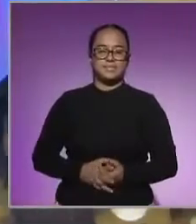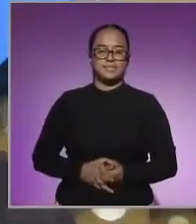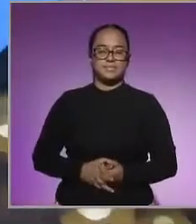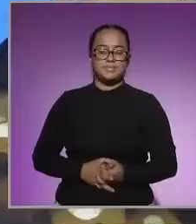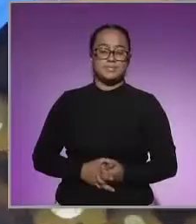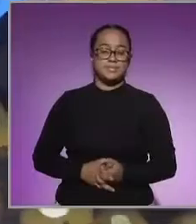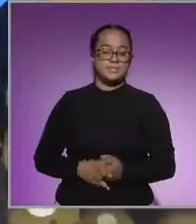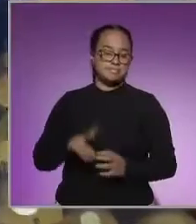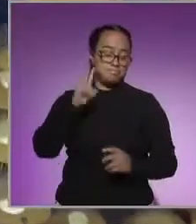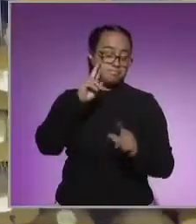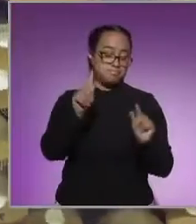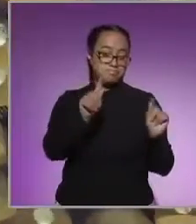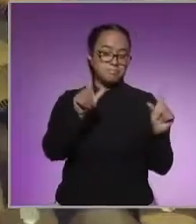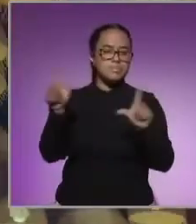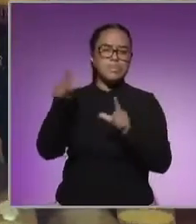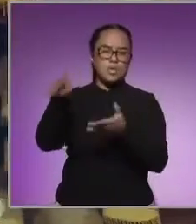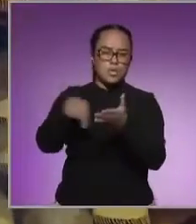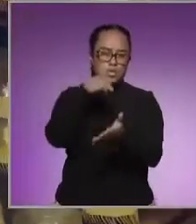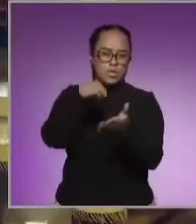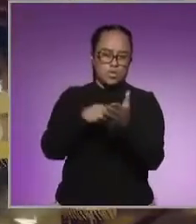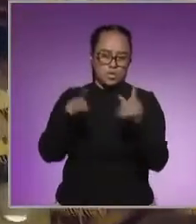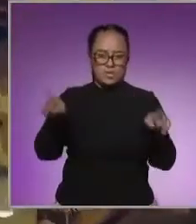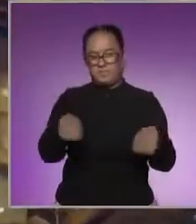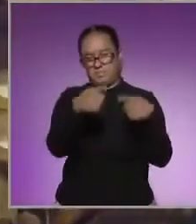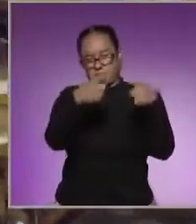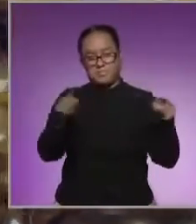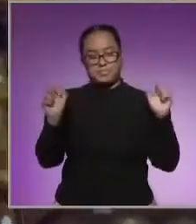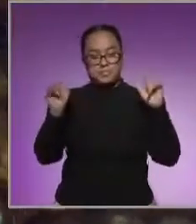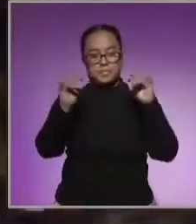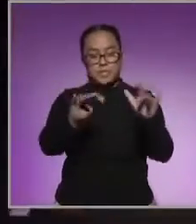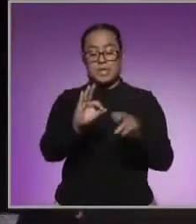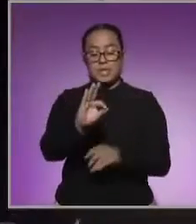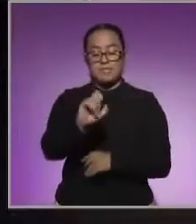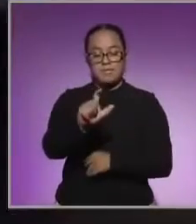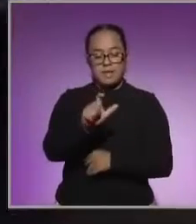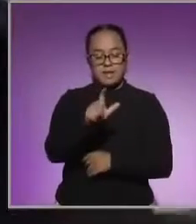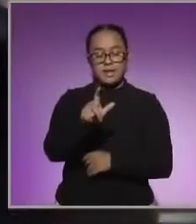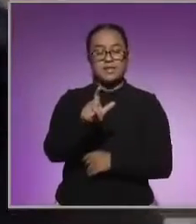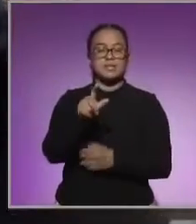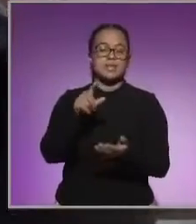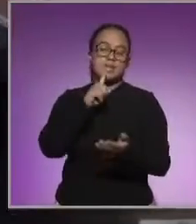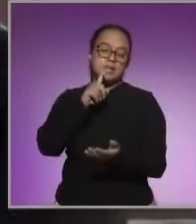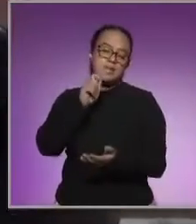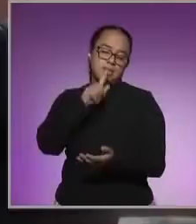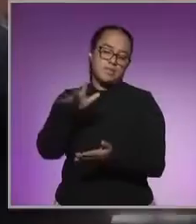en pantalla tomas de la sala la artista félix y el mar caribe